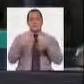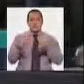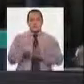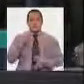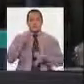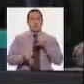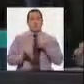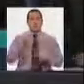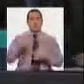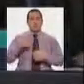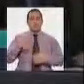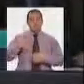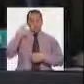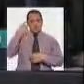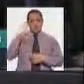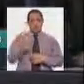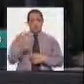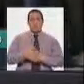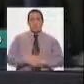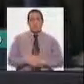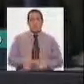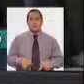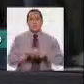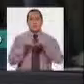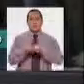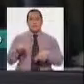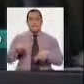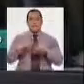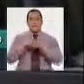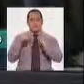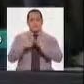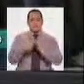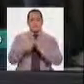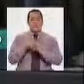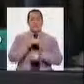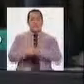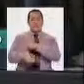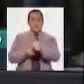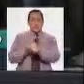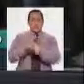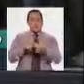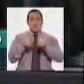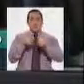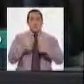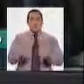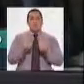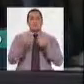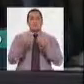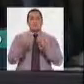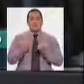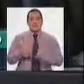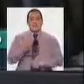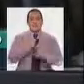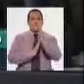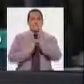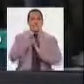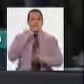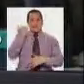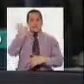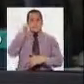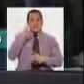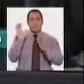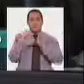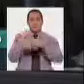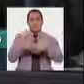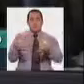Judicial. Yo creo más bien que esto se trata de una maniobra para tratar de vender la falsa idea de